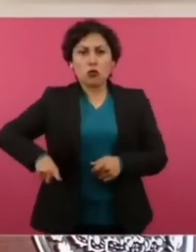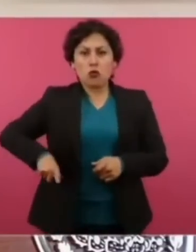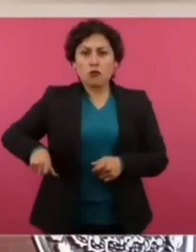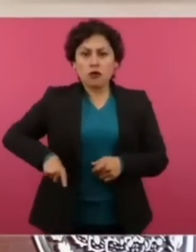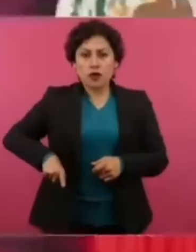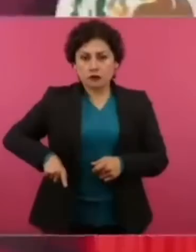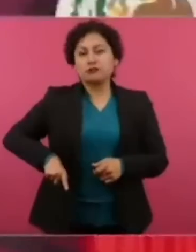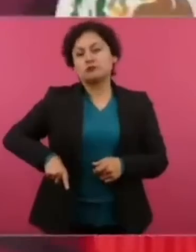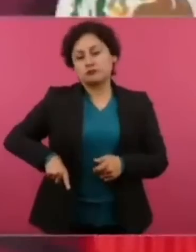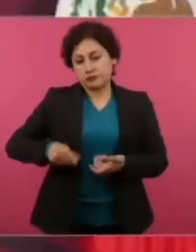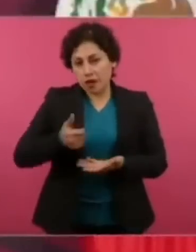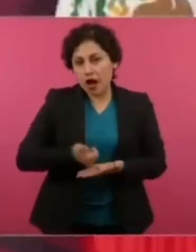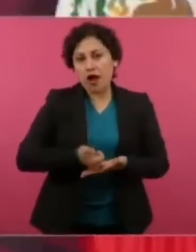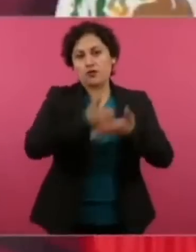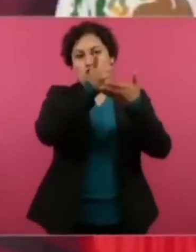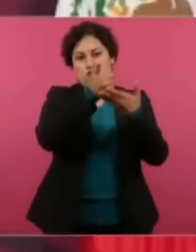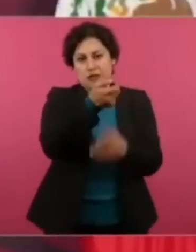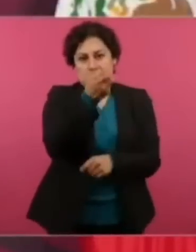contento, porque